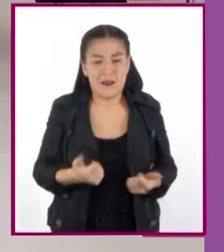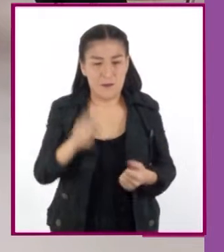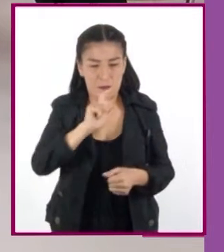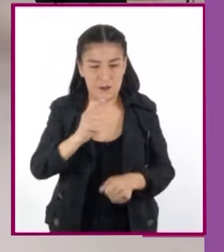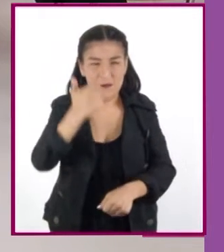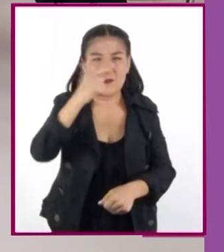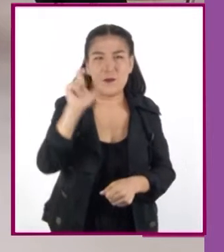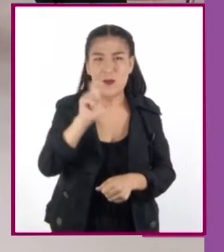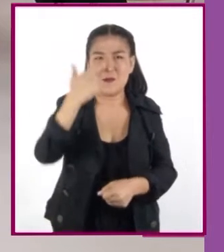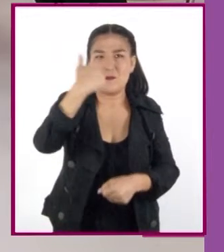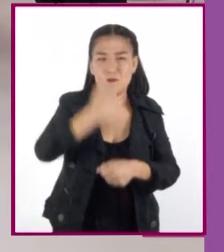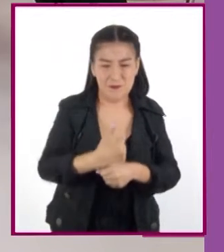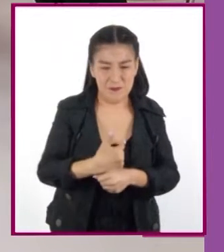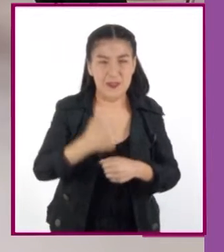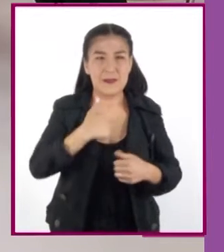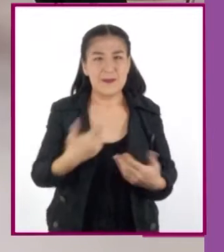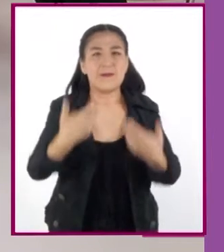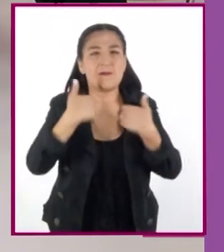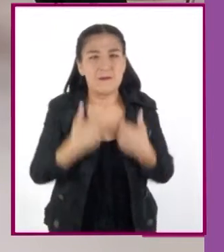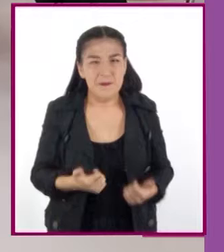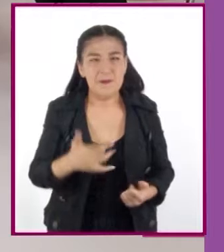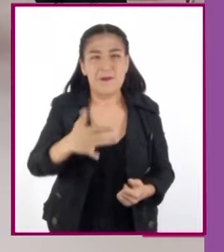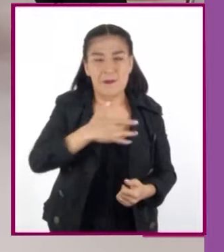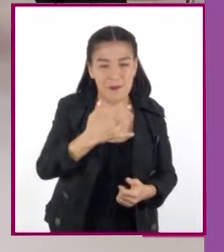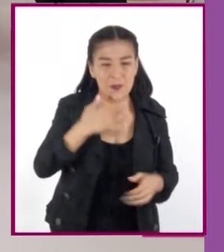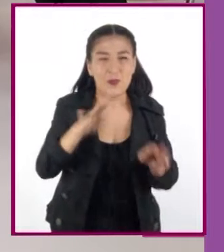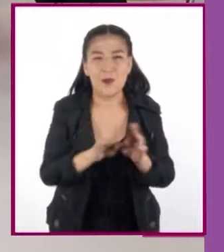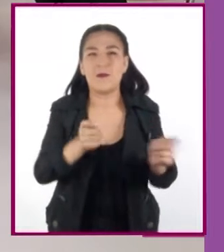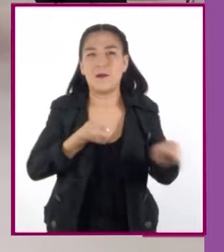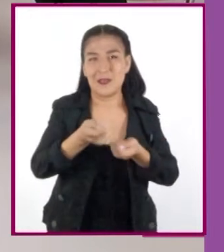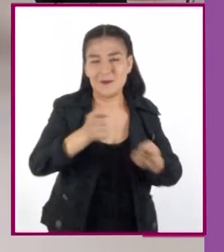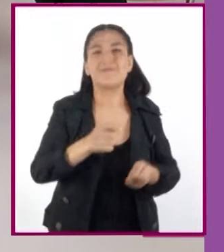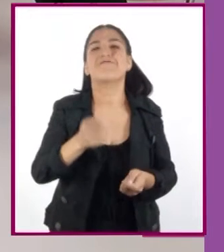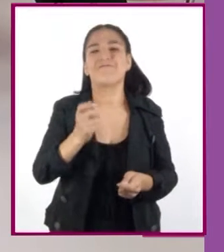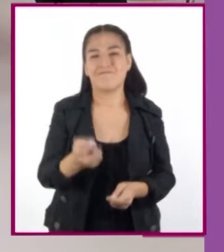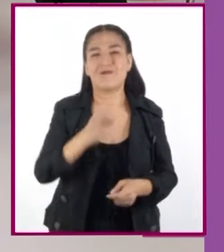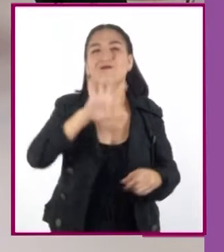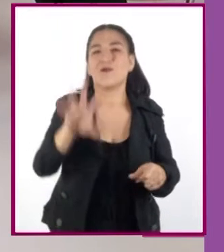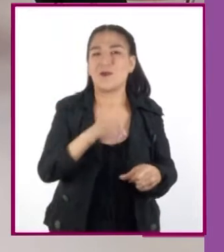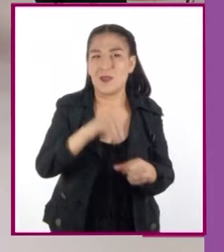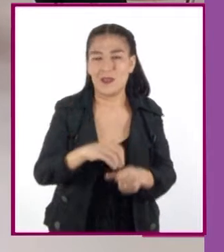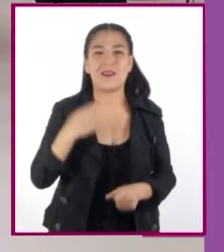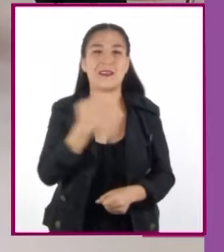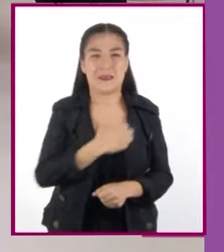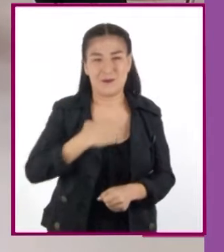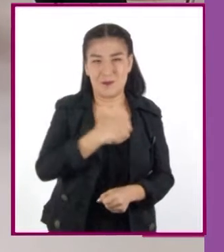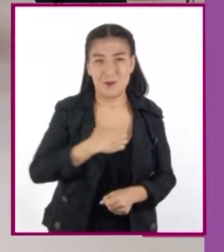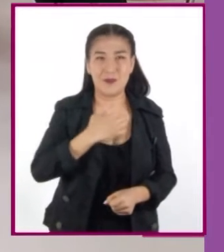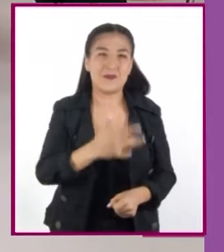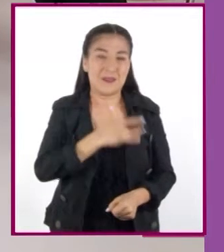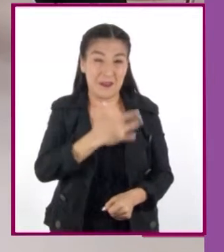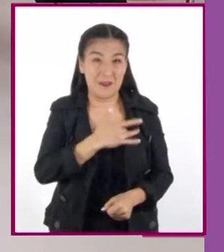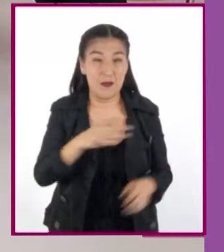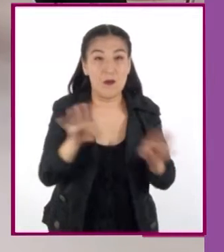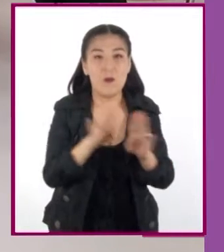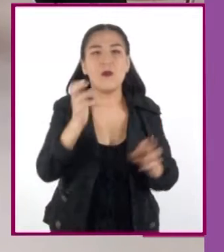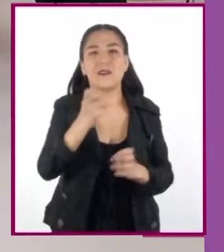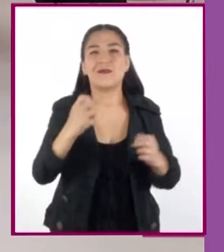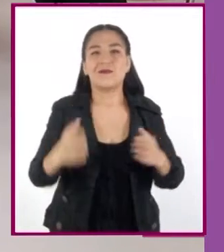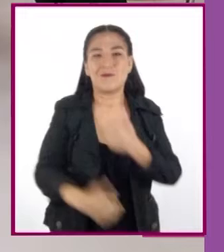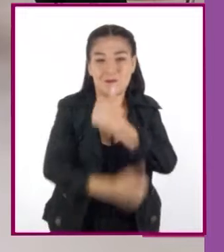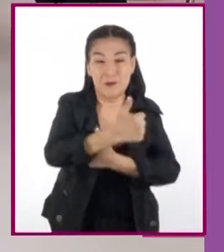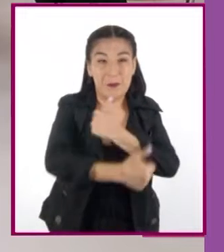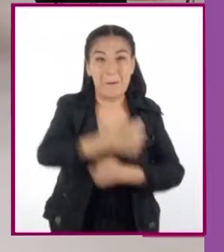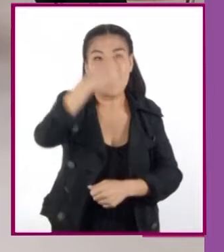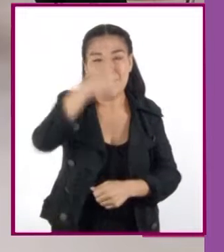y expresar, comprender y gestionar todas nuestras emociones. Es una competencia básica